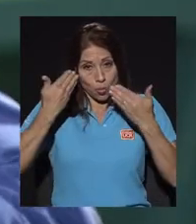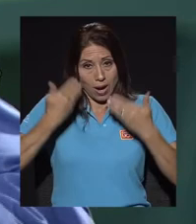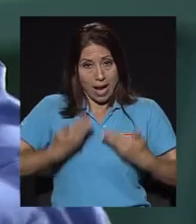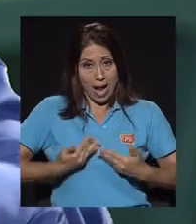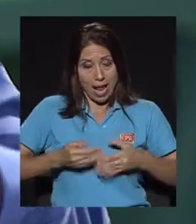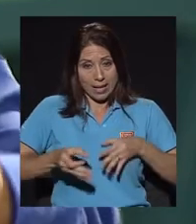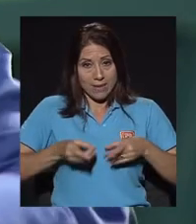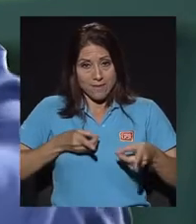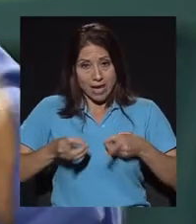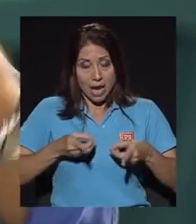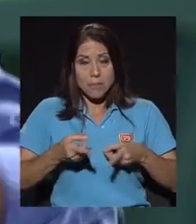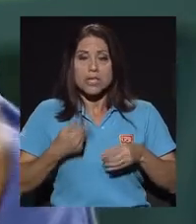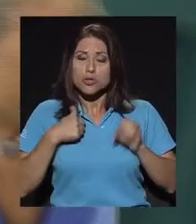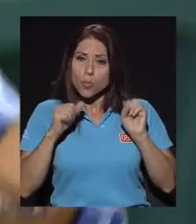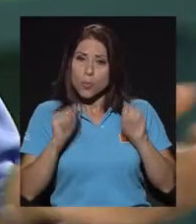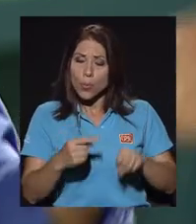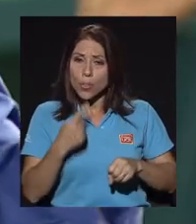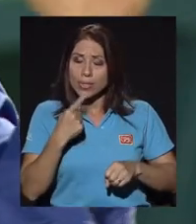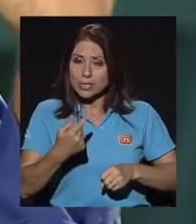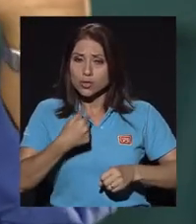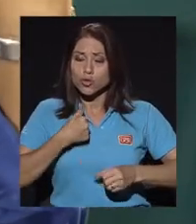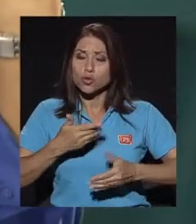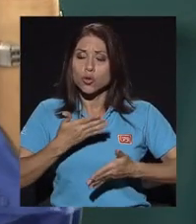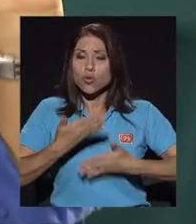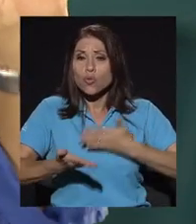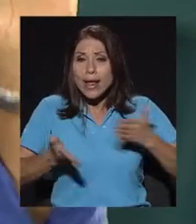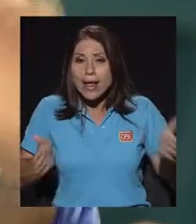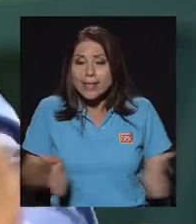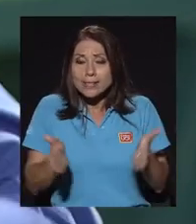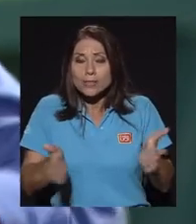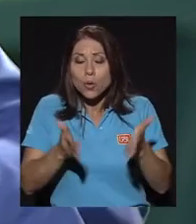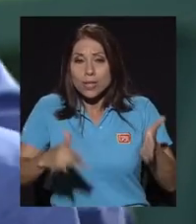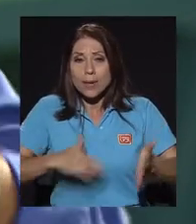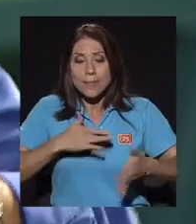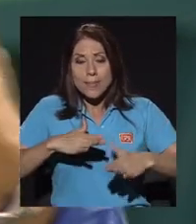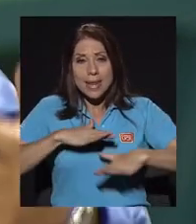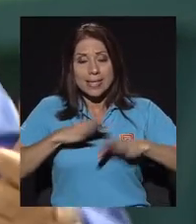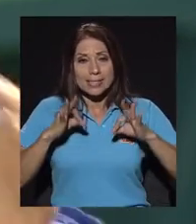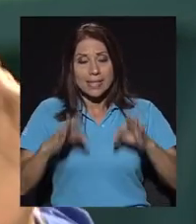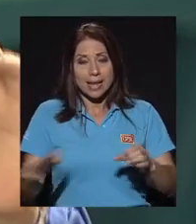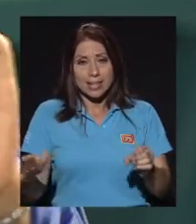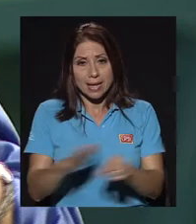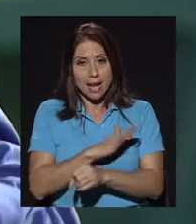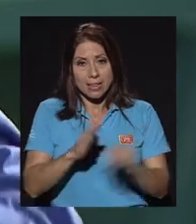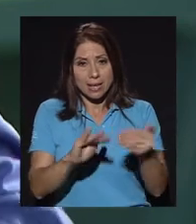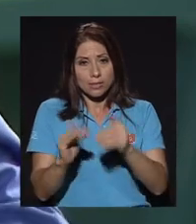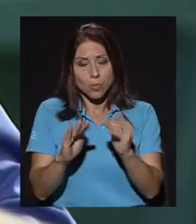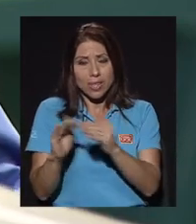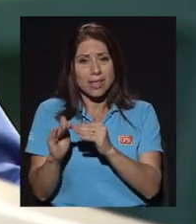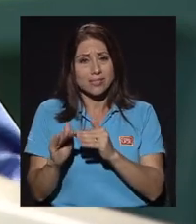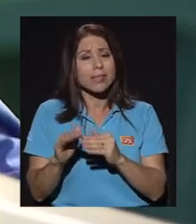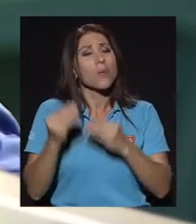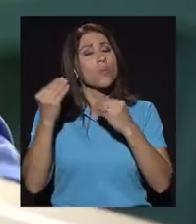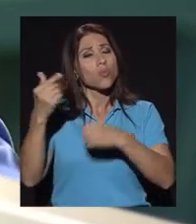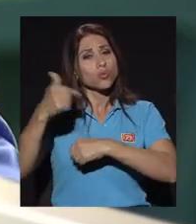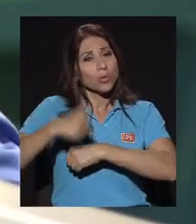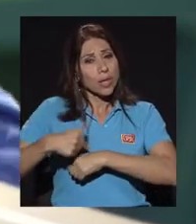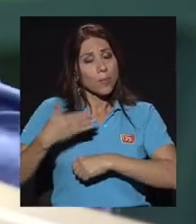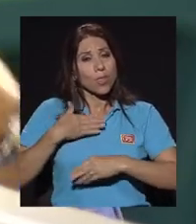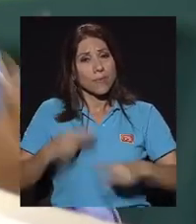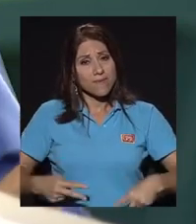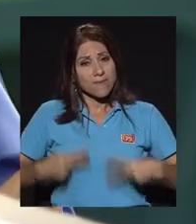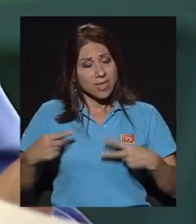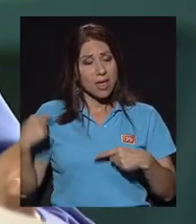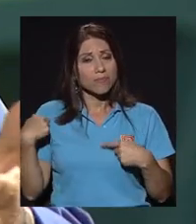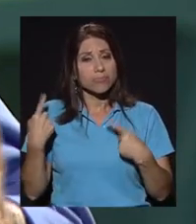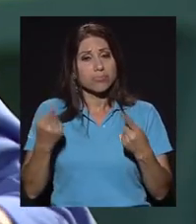autocalificarme como un gestor del bienestar integral de las comunidades. Eso es lo que he procurado hacer durante mucho tiempo de mi vida.